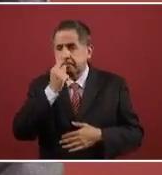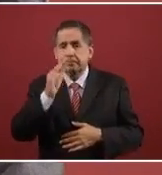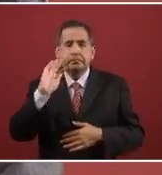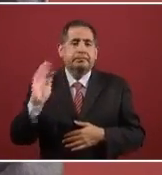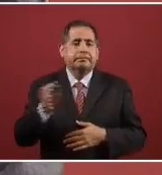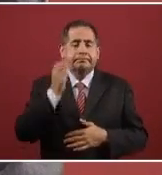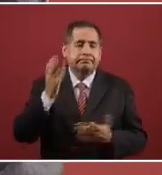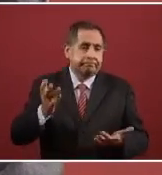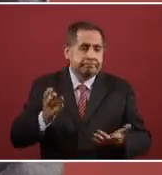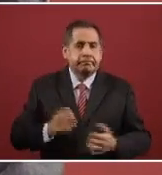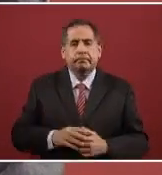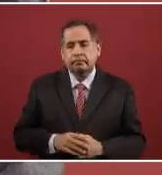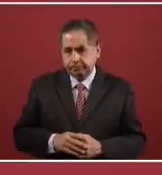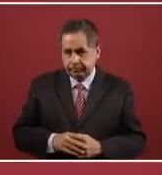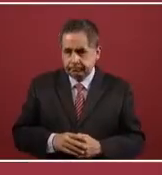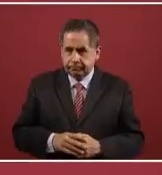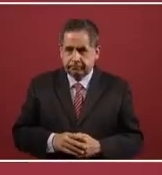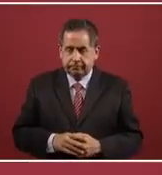Federal,